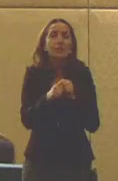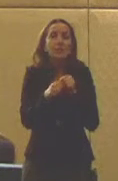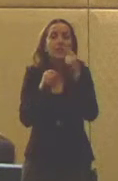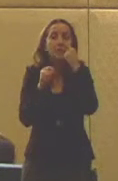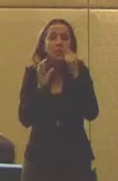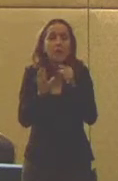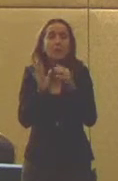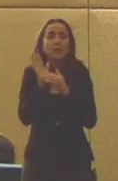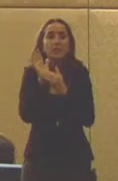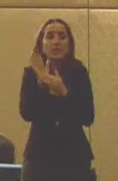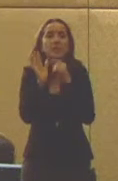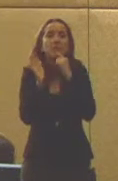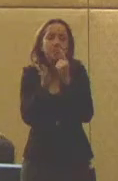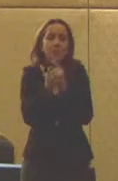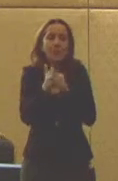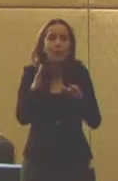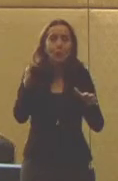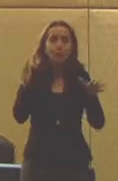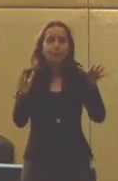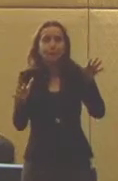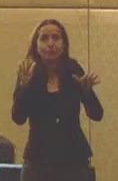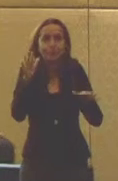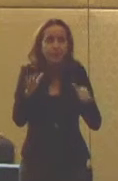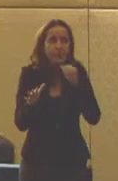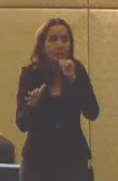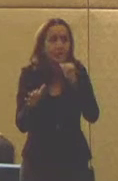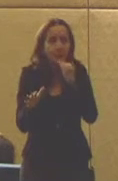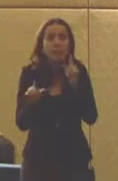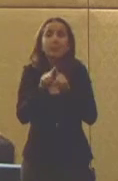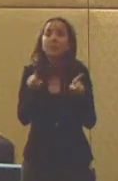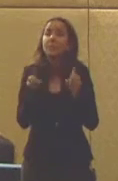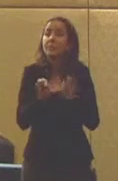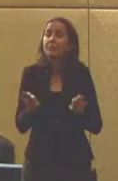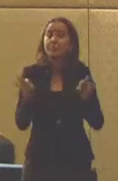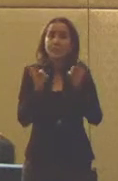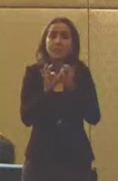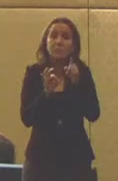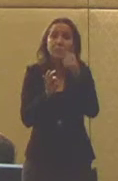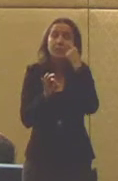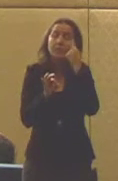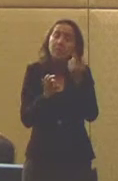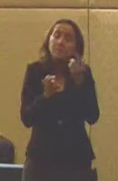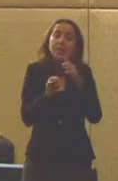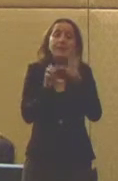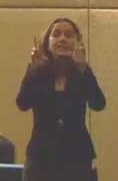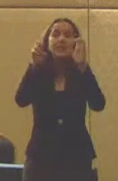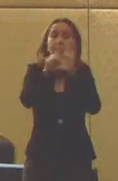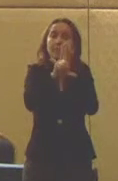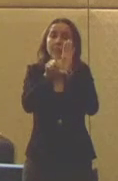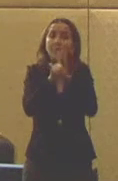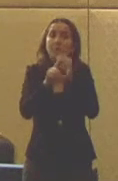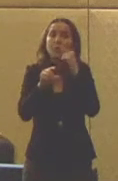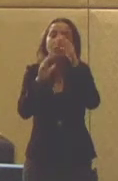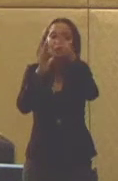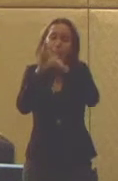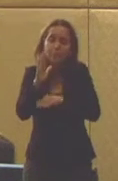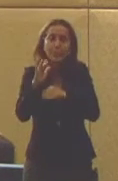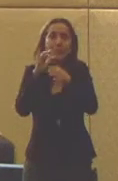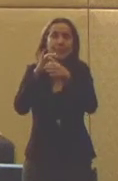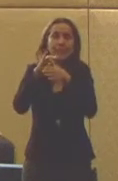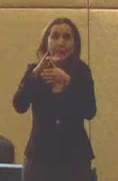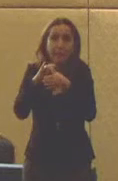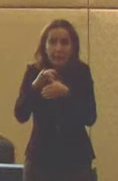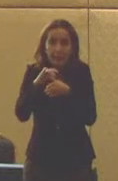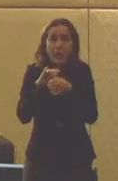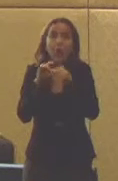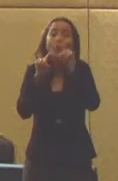sea, que vemos que hay un desbalance entre lo que puede ser, a pesar de que no hay mucha penetración en los marcos legales de la reducción de riesgo, solo en algunos sectores, pero